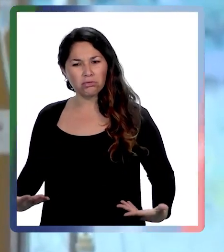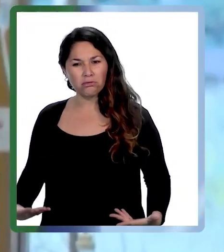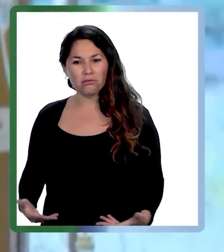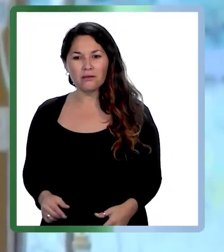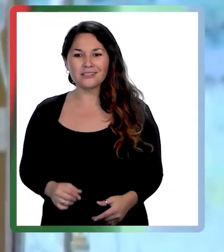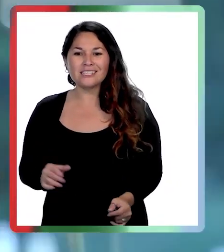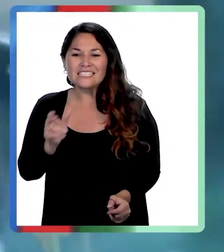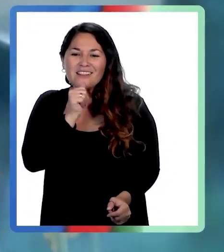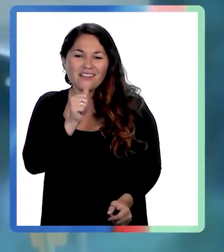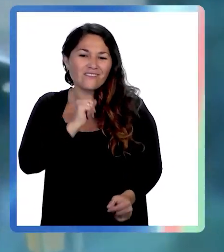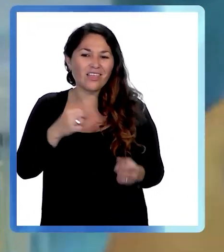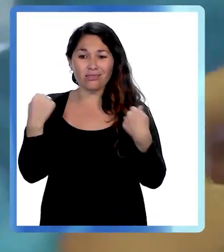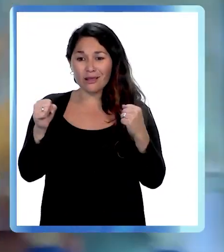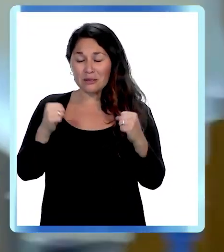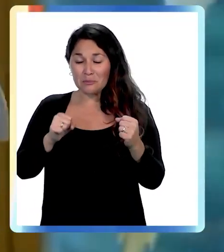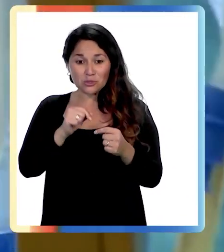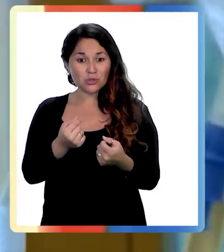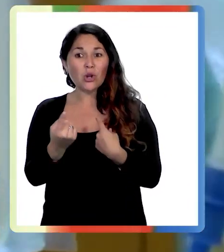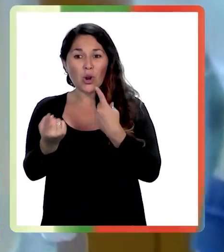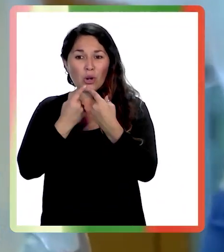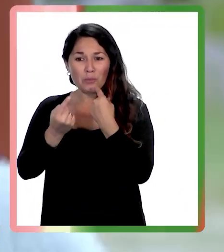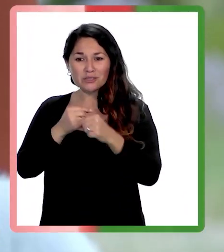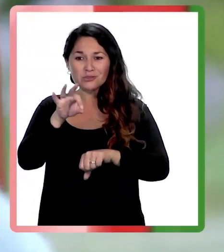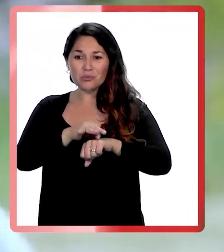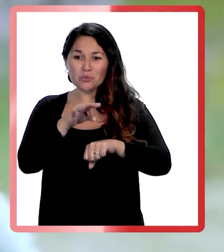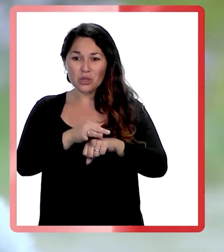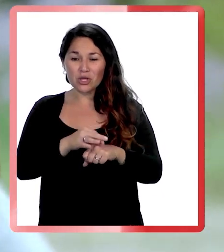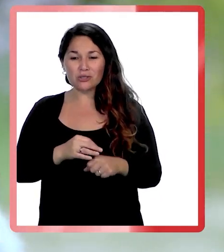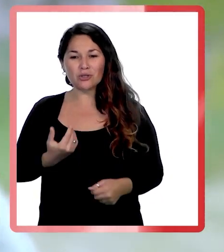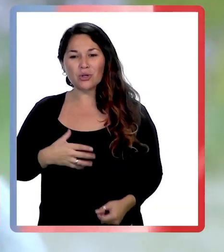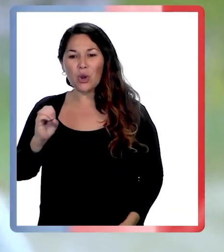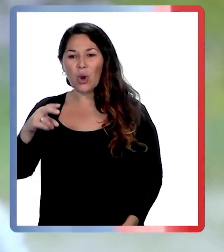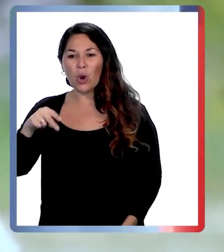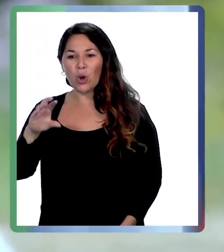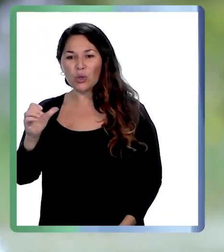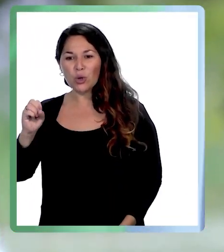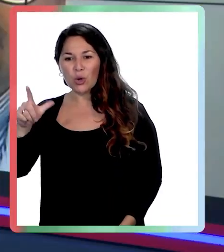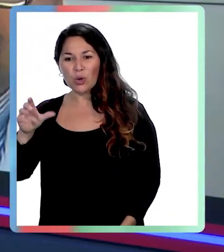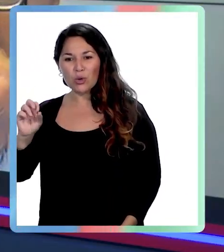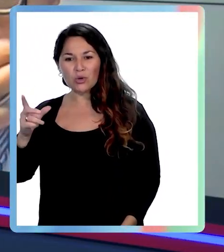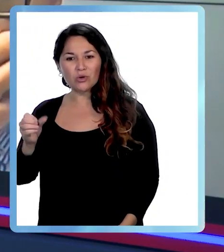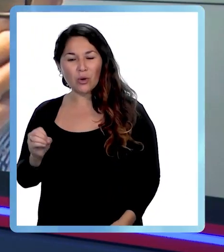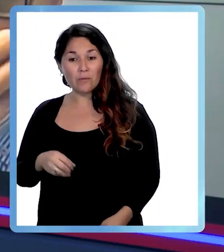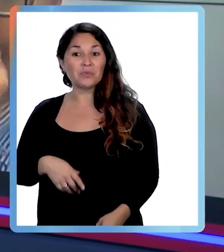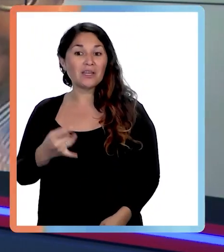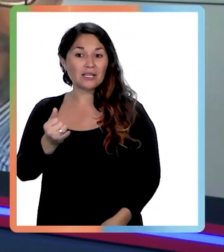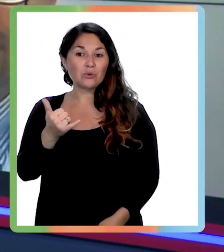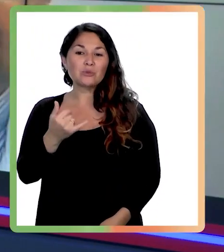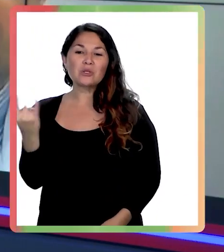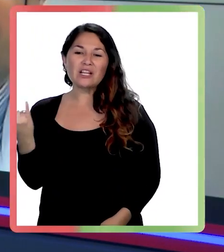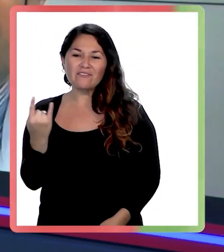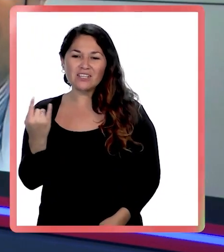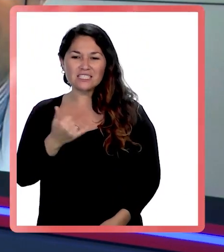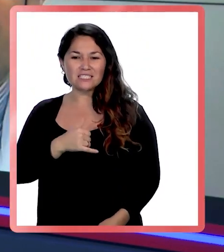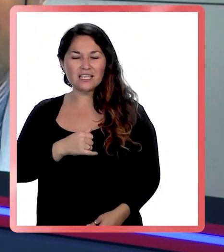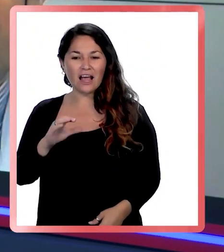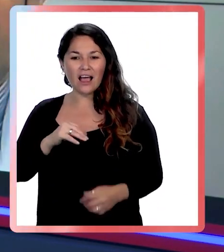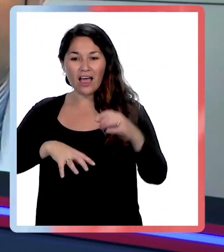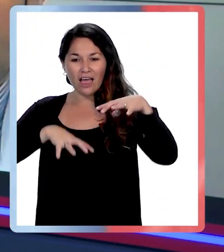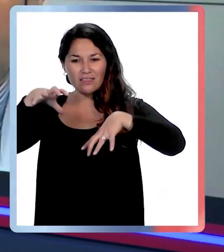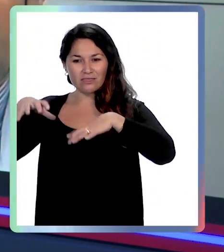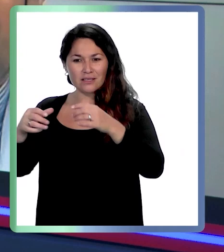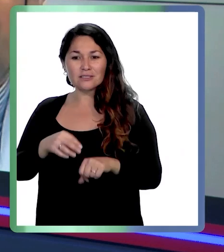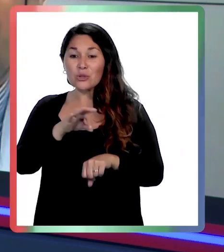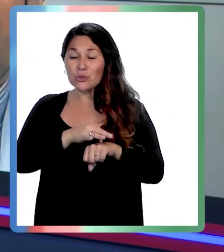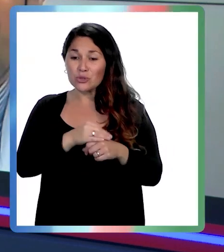Para conversar de esto en detalle, tomamos contacto con el doctor Ricardo Silva, oncólogo del Centro de Cáncer de la Clínica Universidad de los Andes.